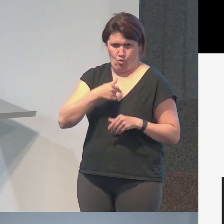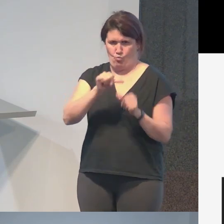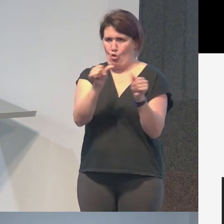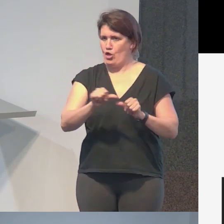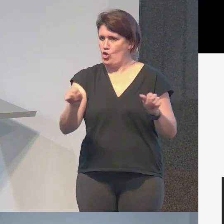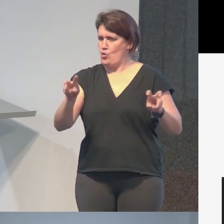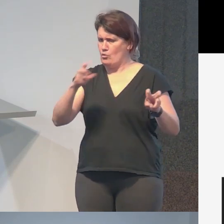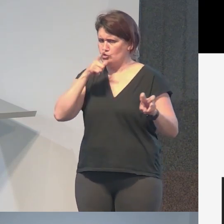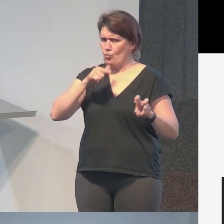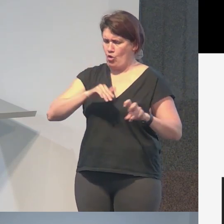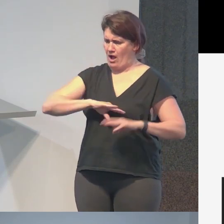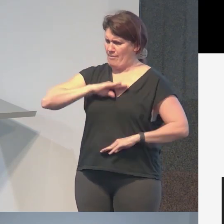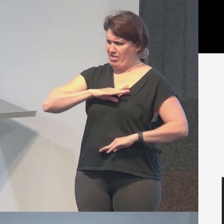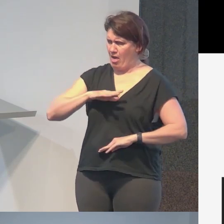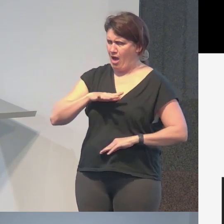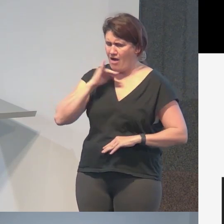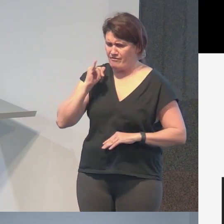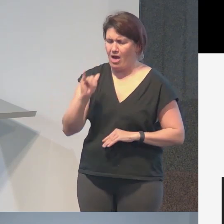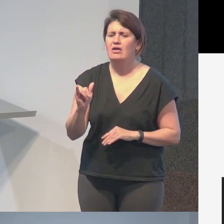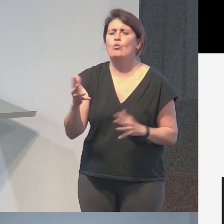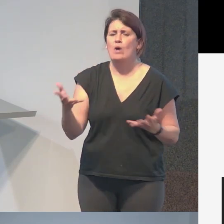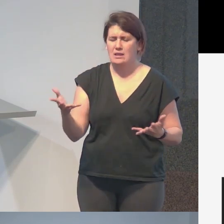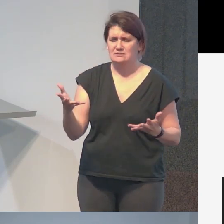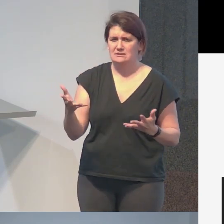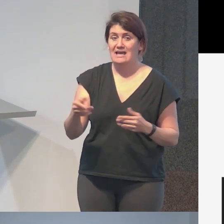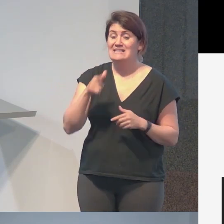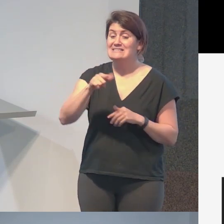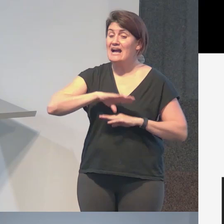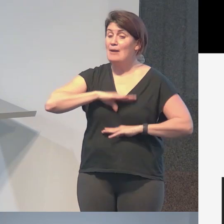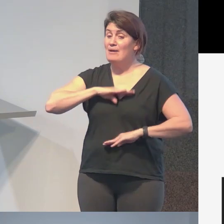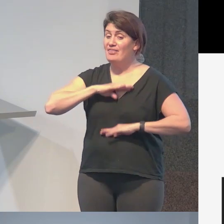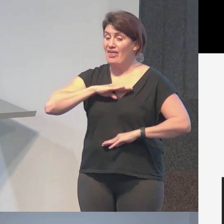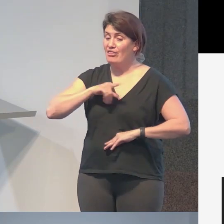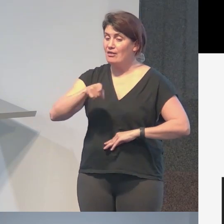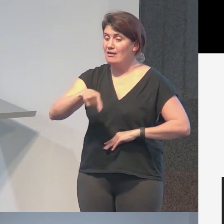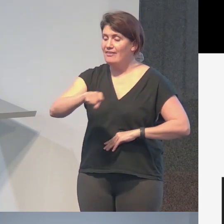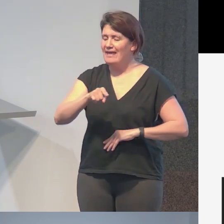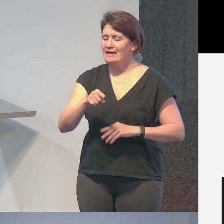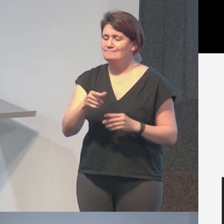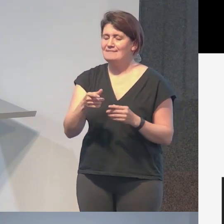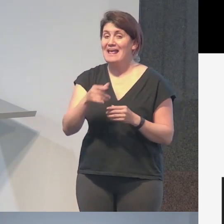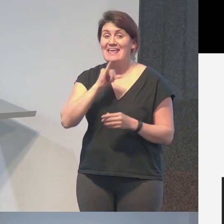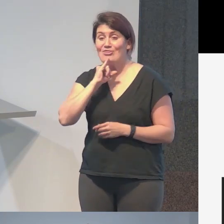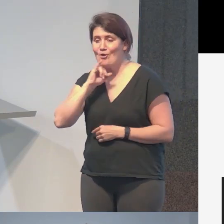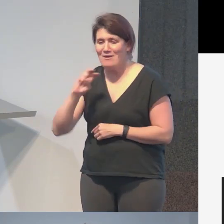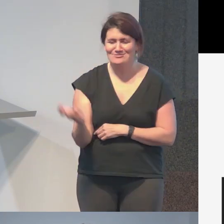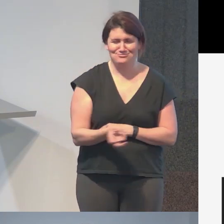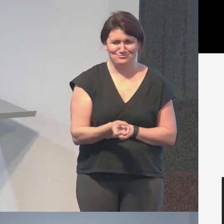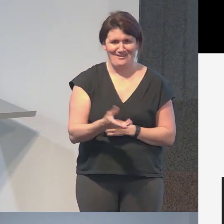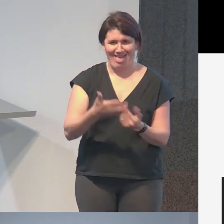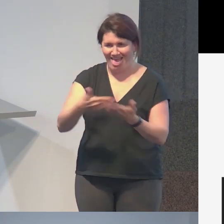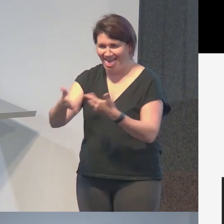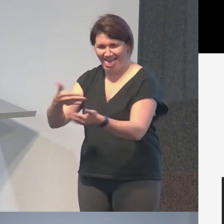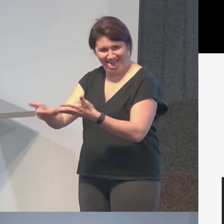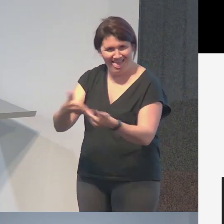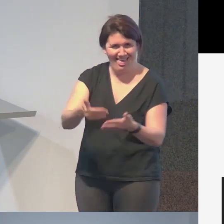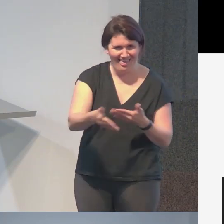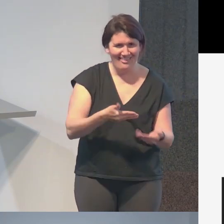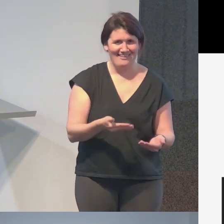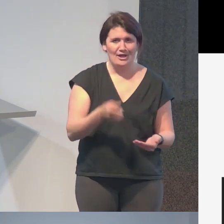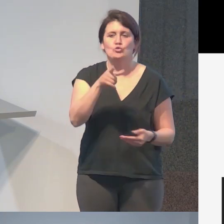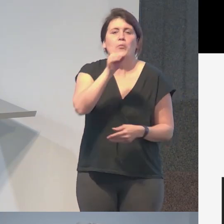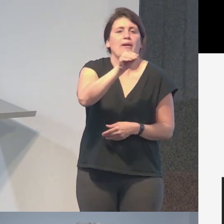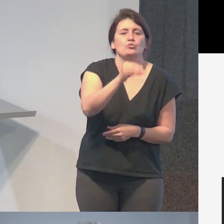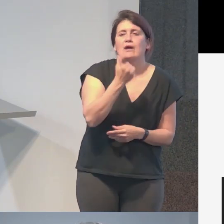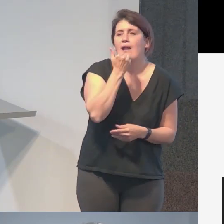modelos masivos de lenguaje es su capacidad de manejar lenguas. Le puedes preguntar algo